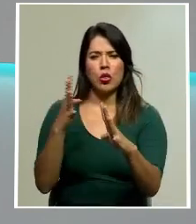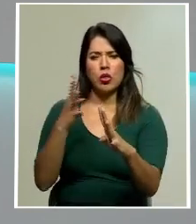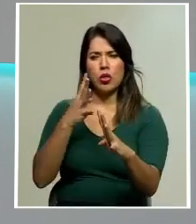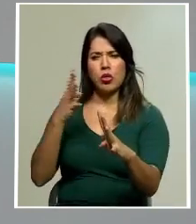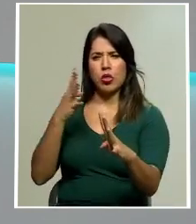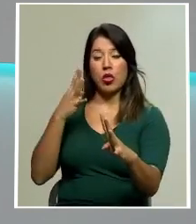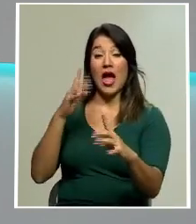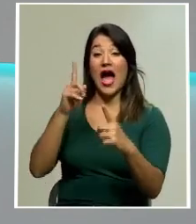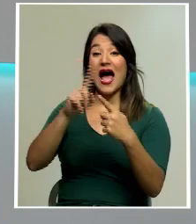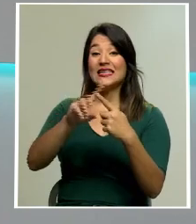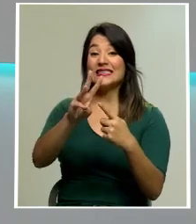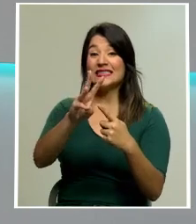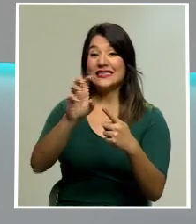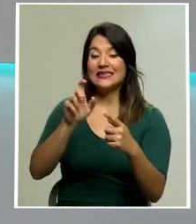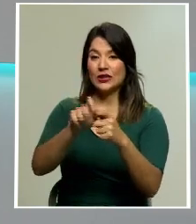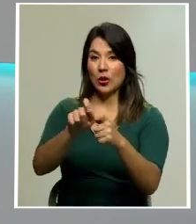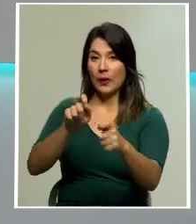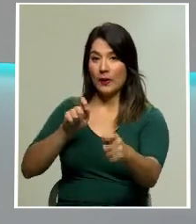600 metros de distancia.